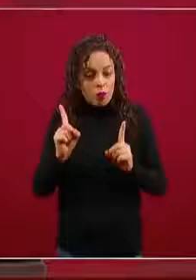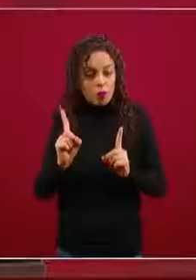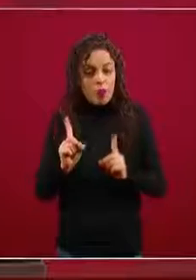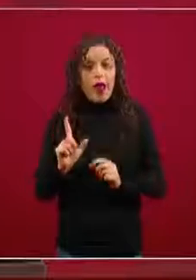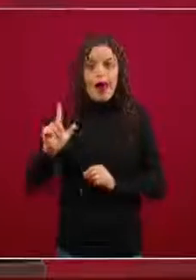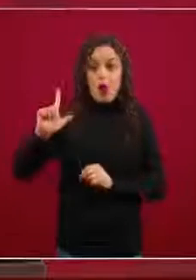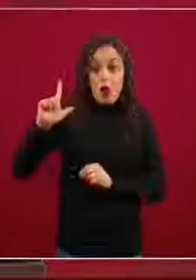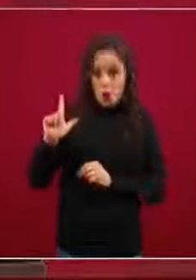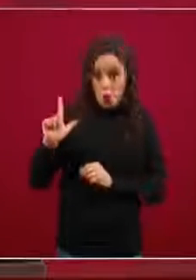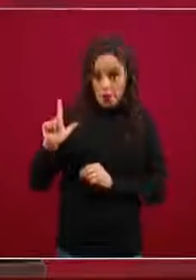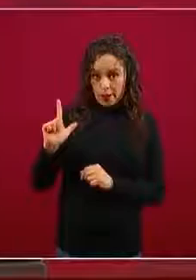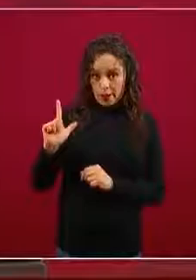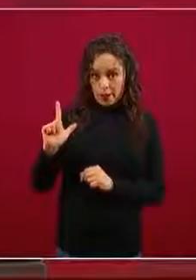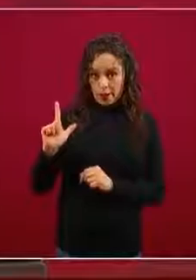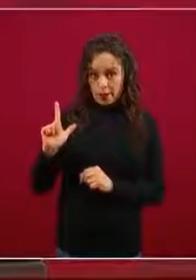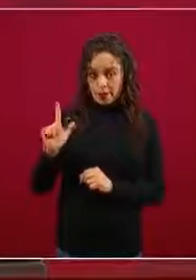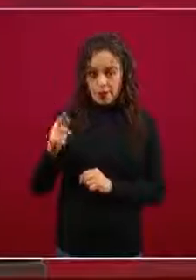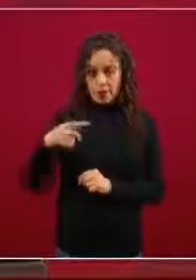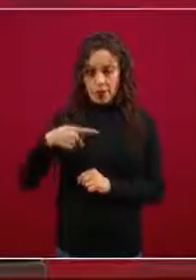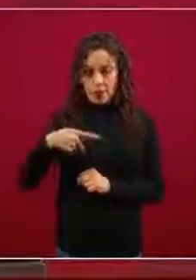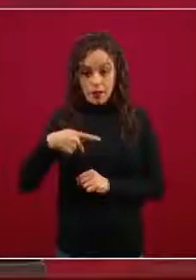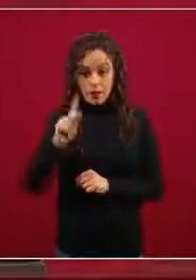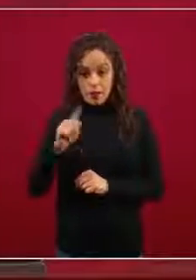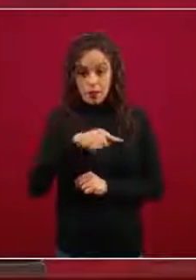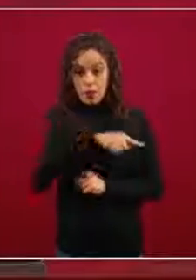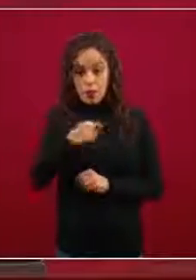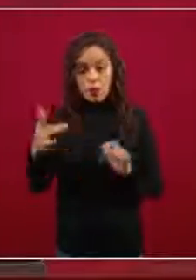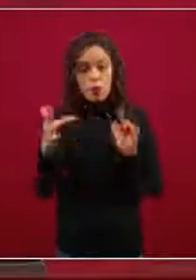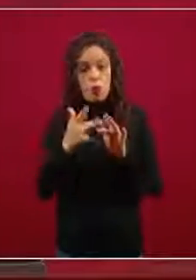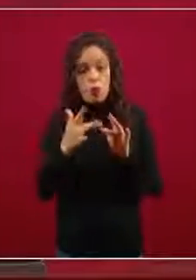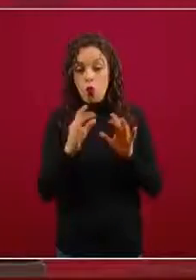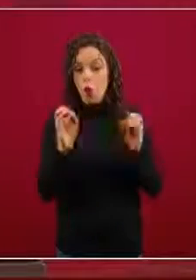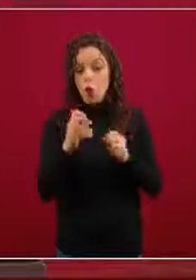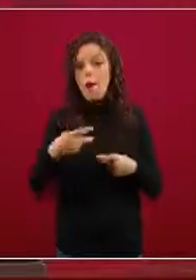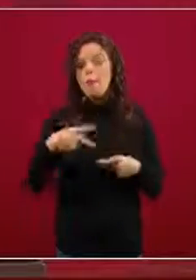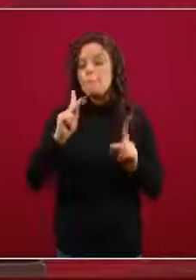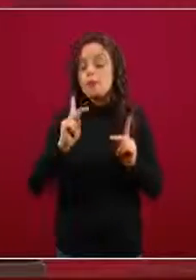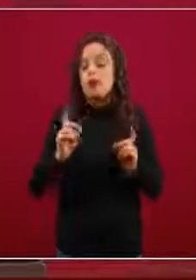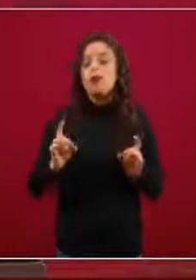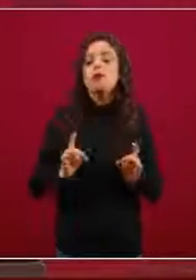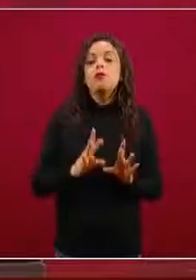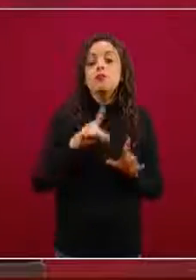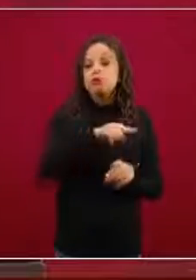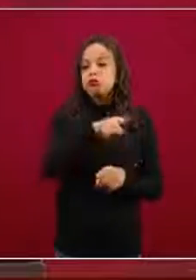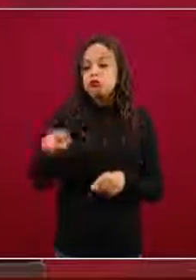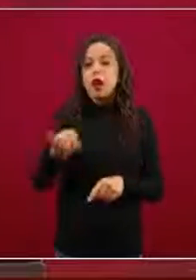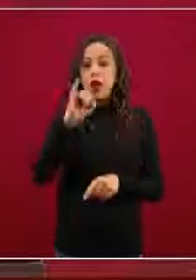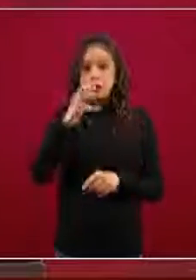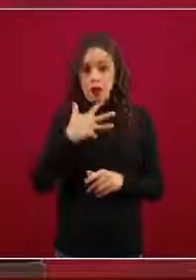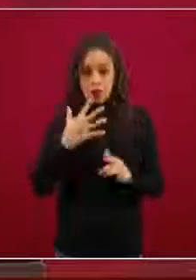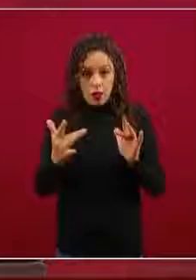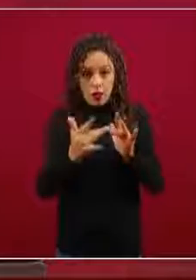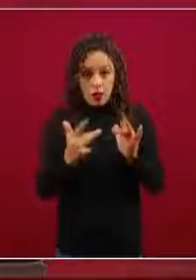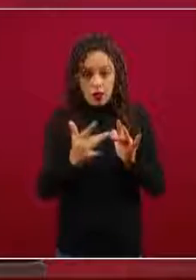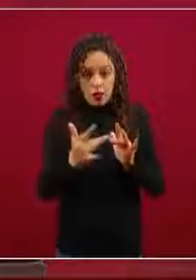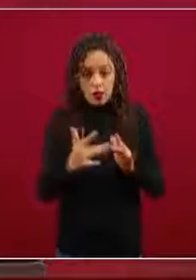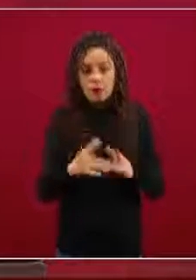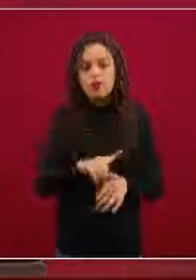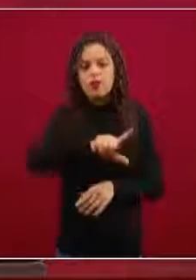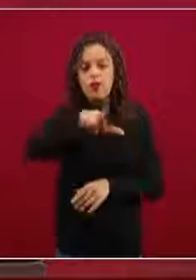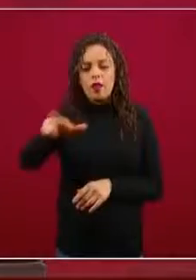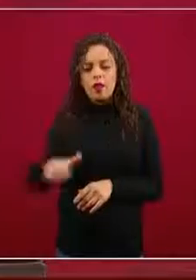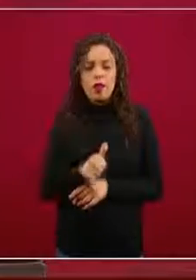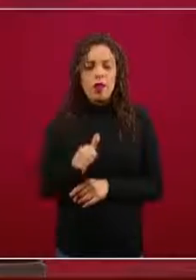persona, con mayor razón quienes no fueron contactos, pero a cualquier persona de los contactos, yo le hago la prueba el martes o